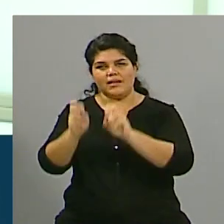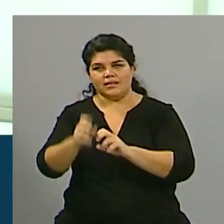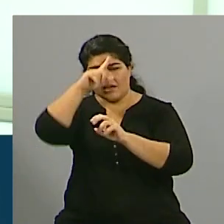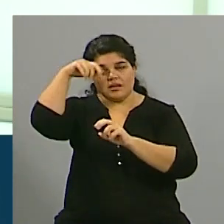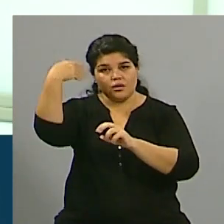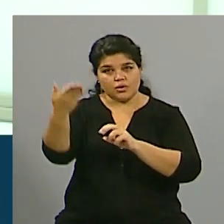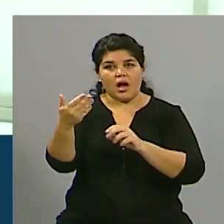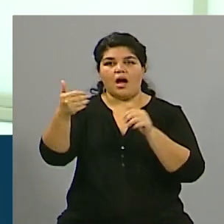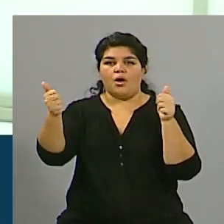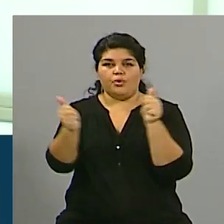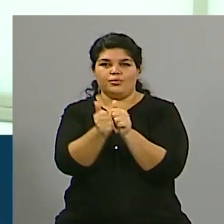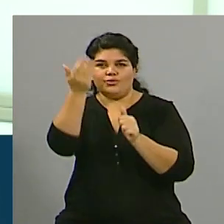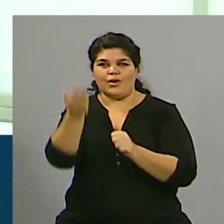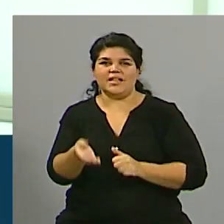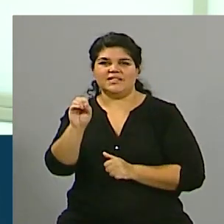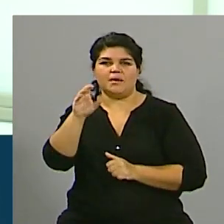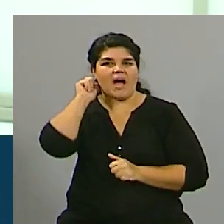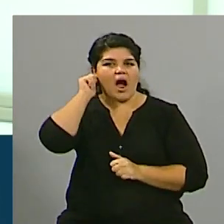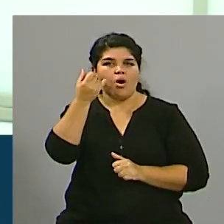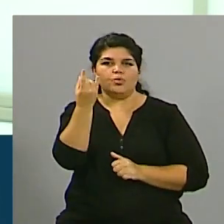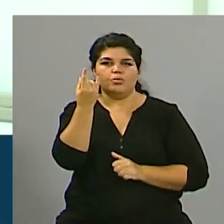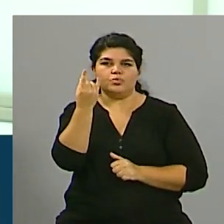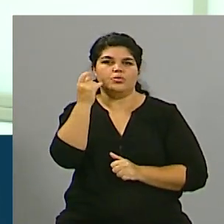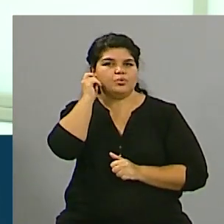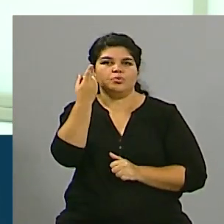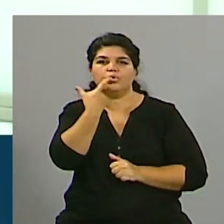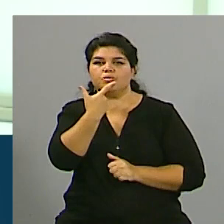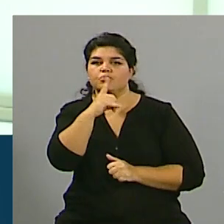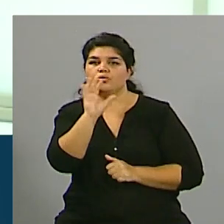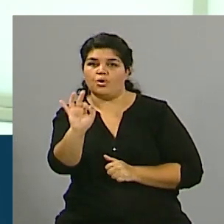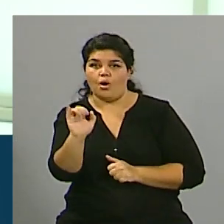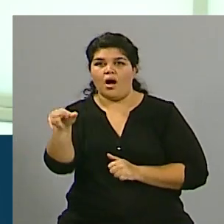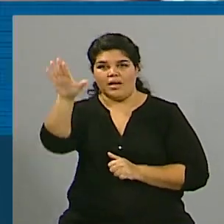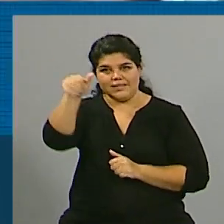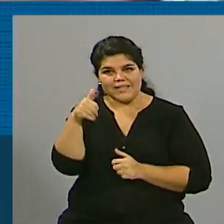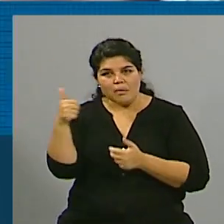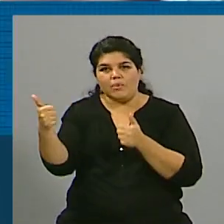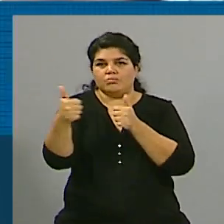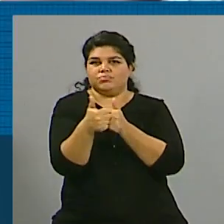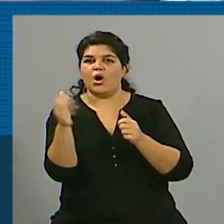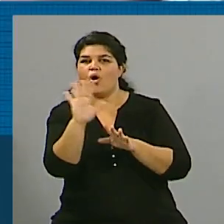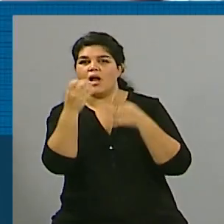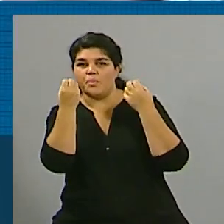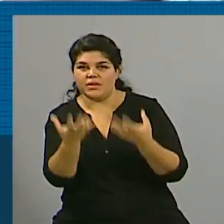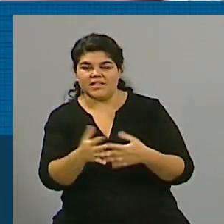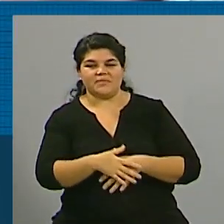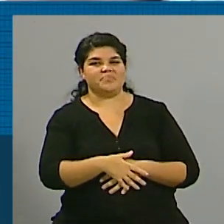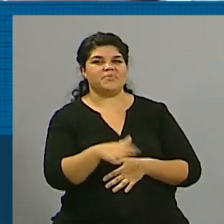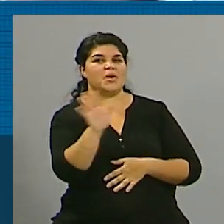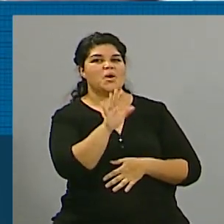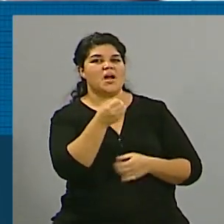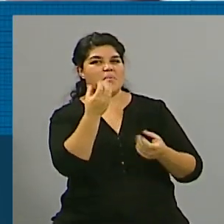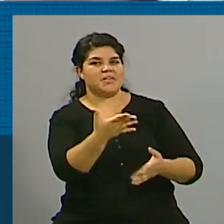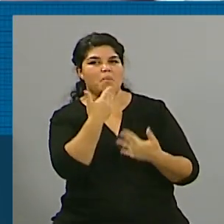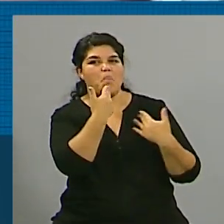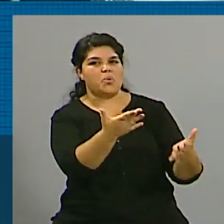Fox, que ha recibido esta invitación del Chat Político y por supuesto, como siempre, ha accedido. Augusto, ¿cómo estás? ¿Cómo te va, Claudia? Muchas gracias por el